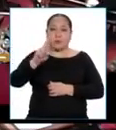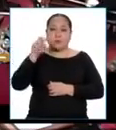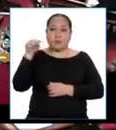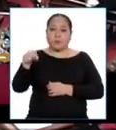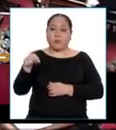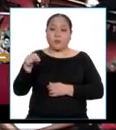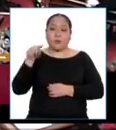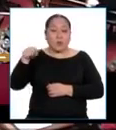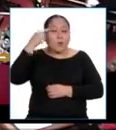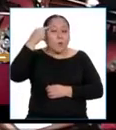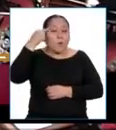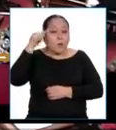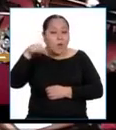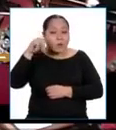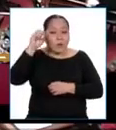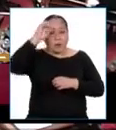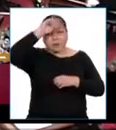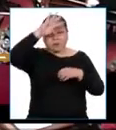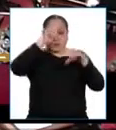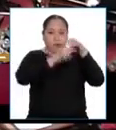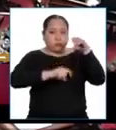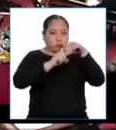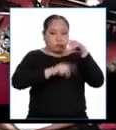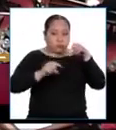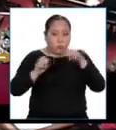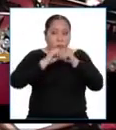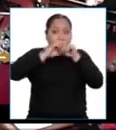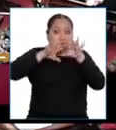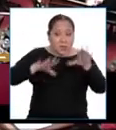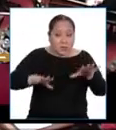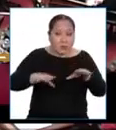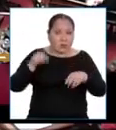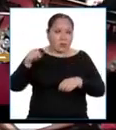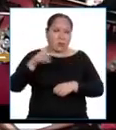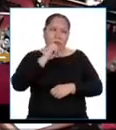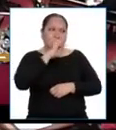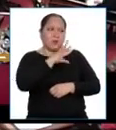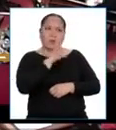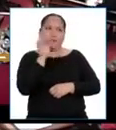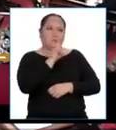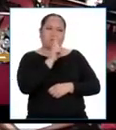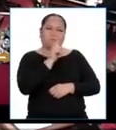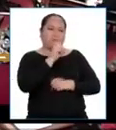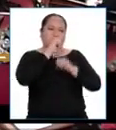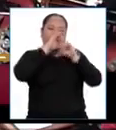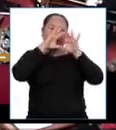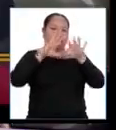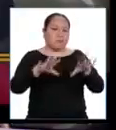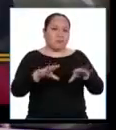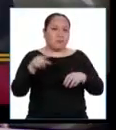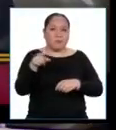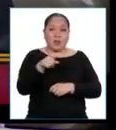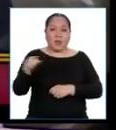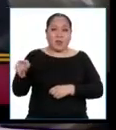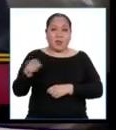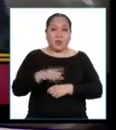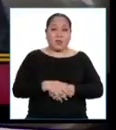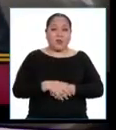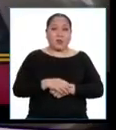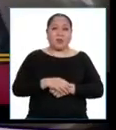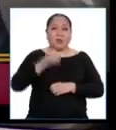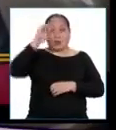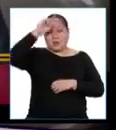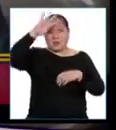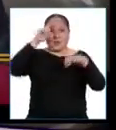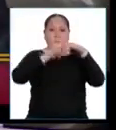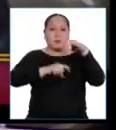bendición. Y yo sé que le responderían que la minería no es una bendición. Para ellos la minería es